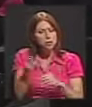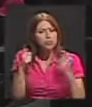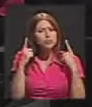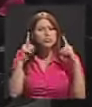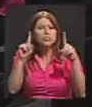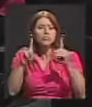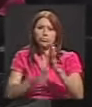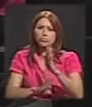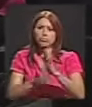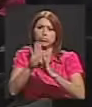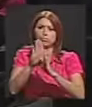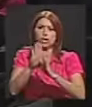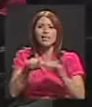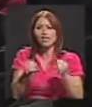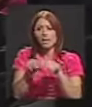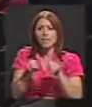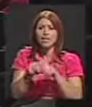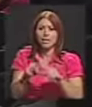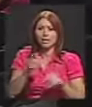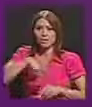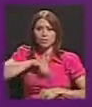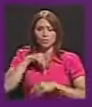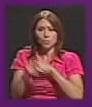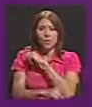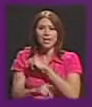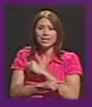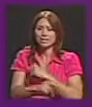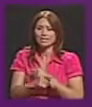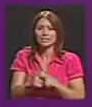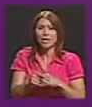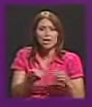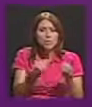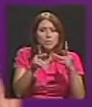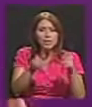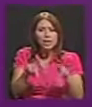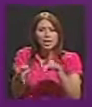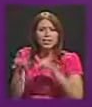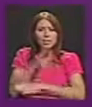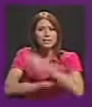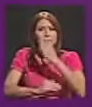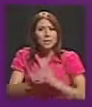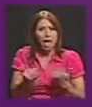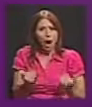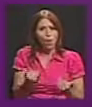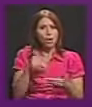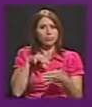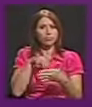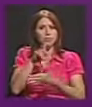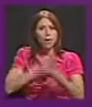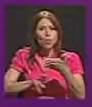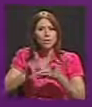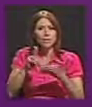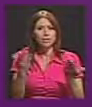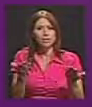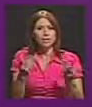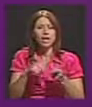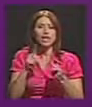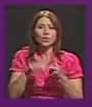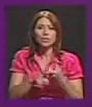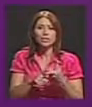tenemos testimonios grandísimos en nuestro país de gente discapacitada que hoy está yendo a la universidad entonces